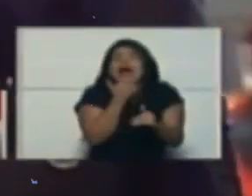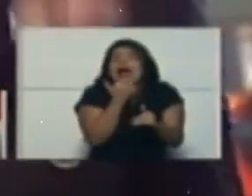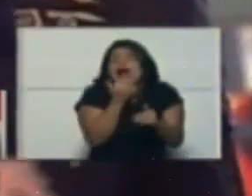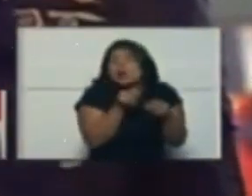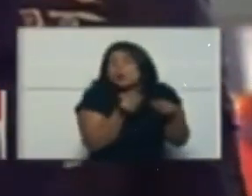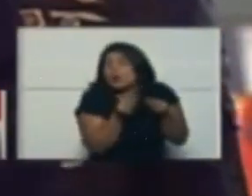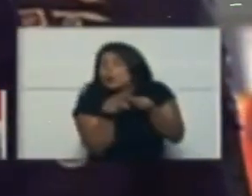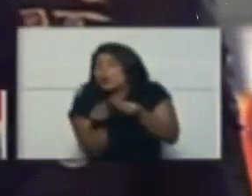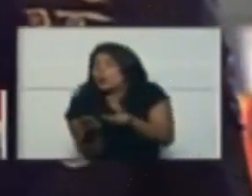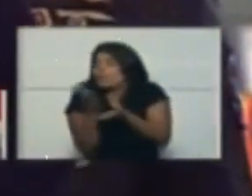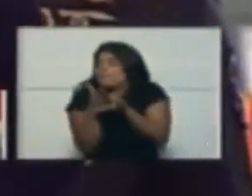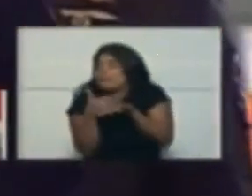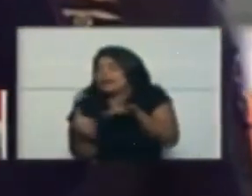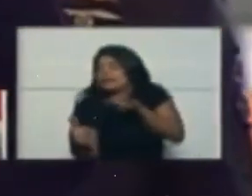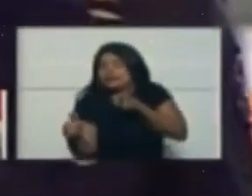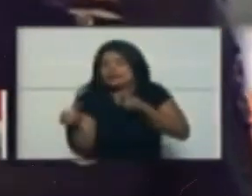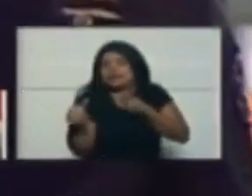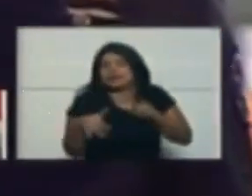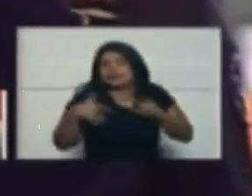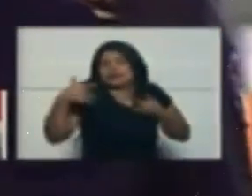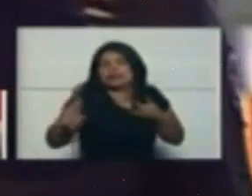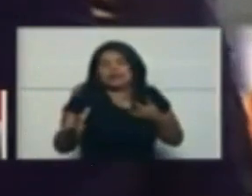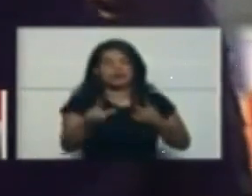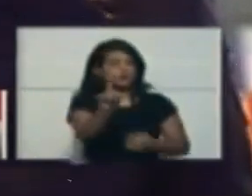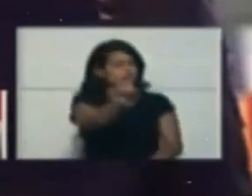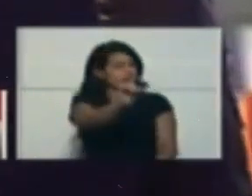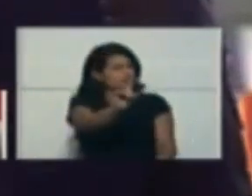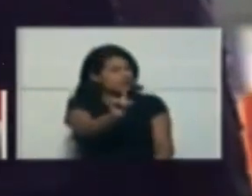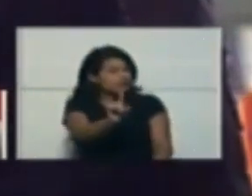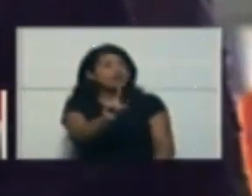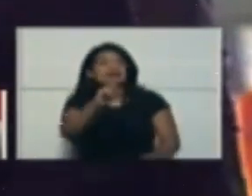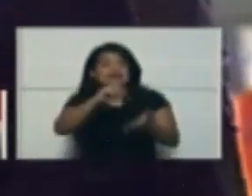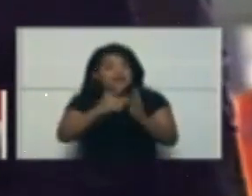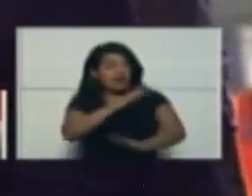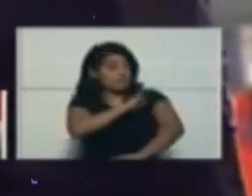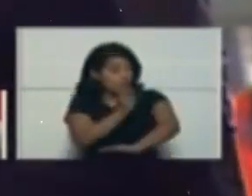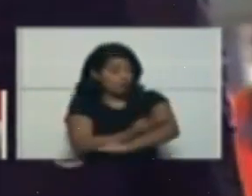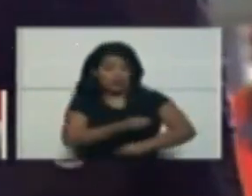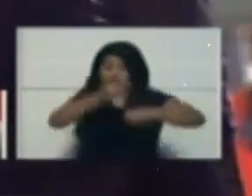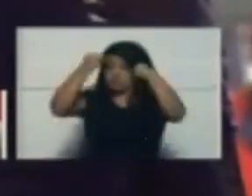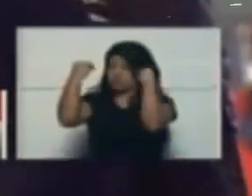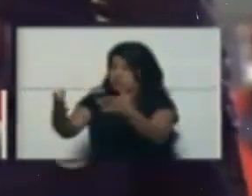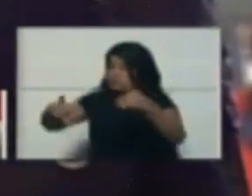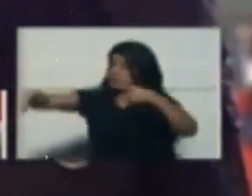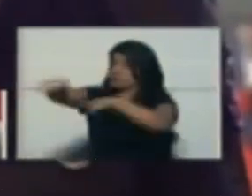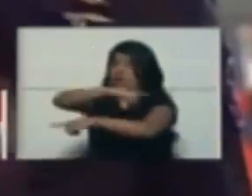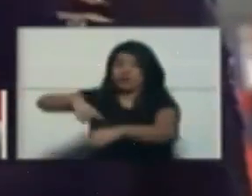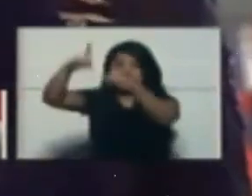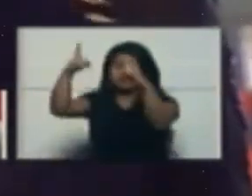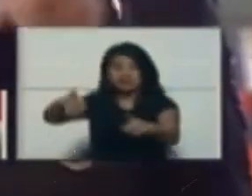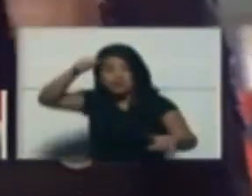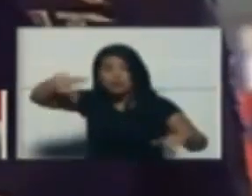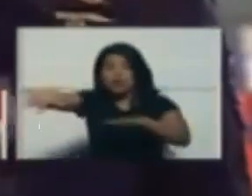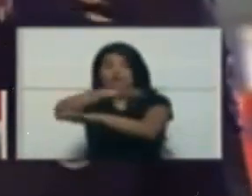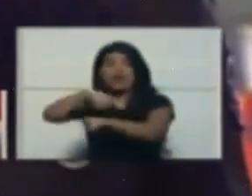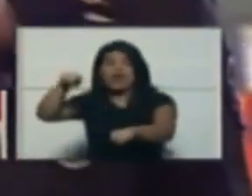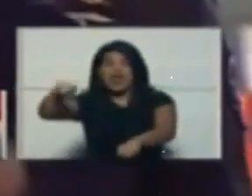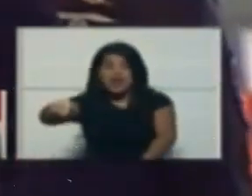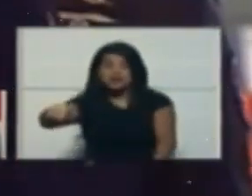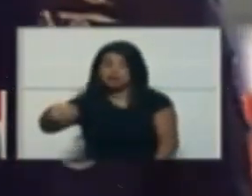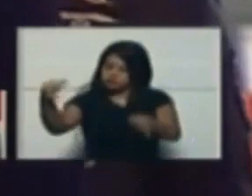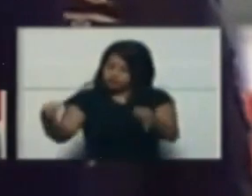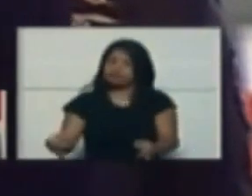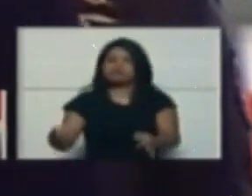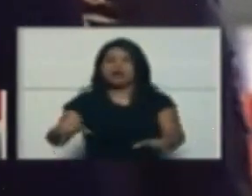Esa es la trampa burguesa. Se trata de darle el poder al pueblo, que es el dueño originario de ese